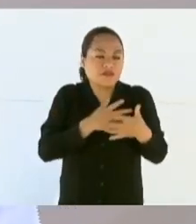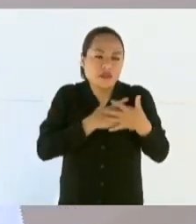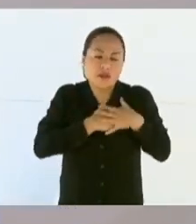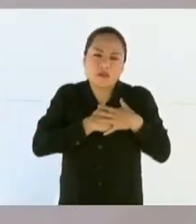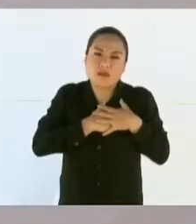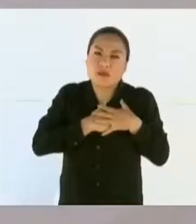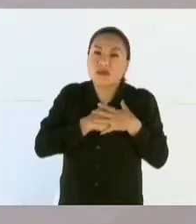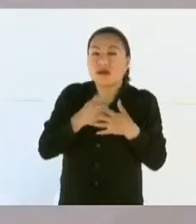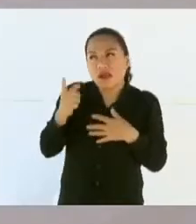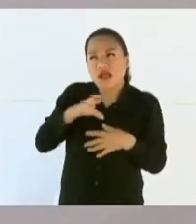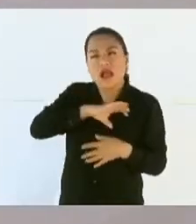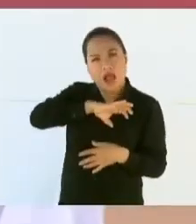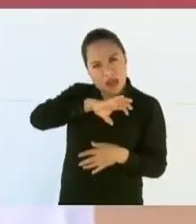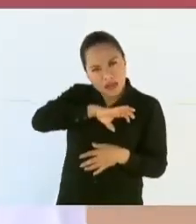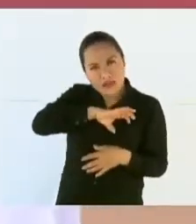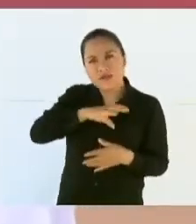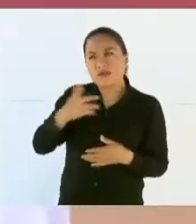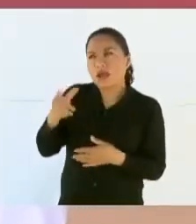Juárez,